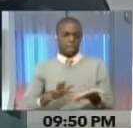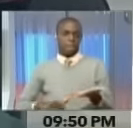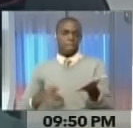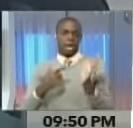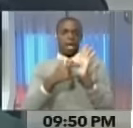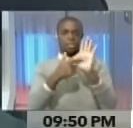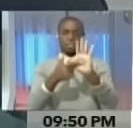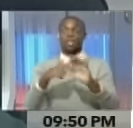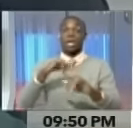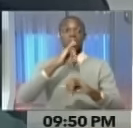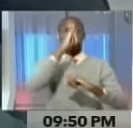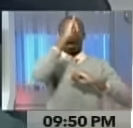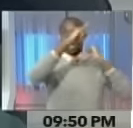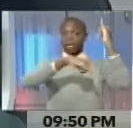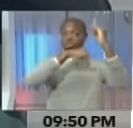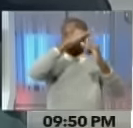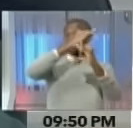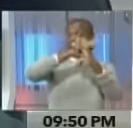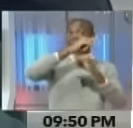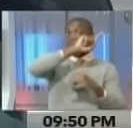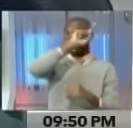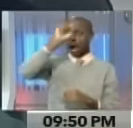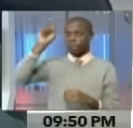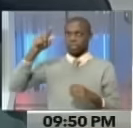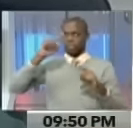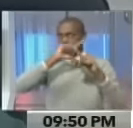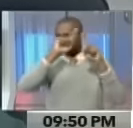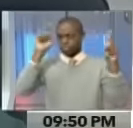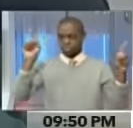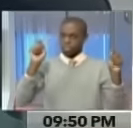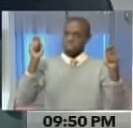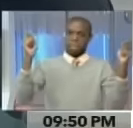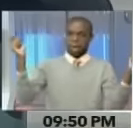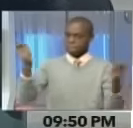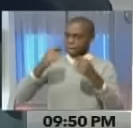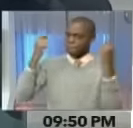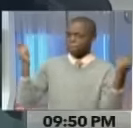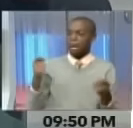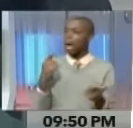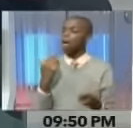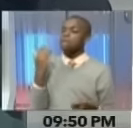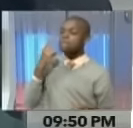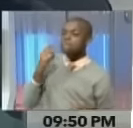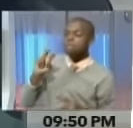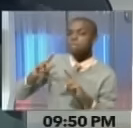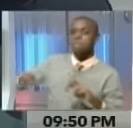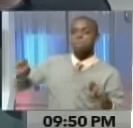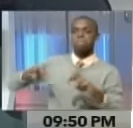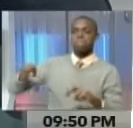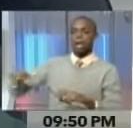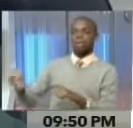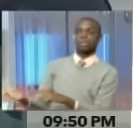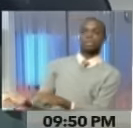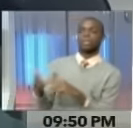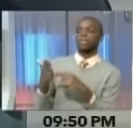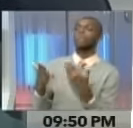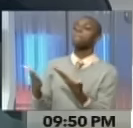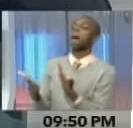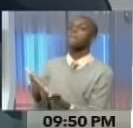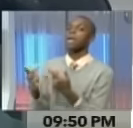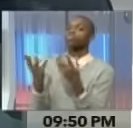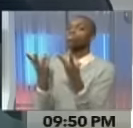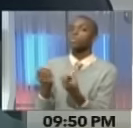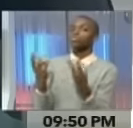comunicación internacionales y todas esas grandes corporaciones mediáticas van a tratar de tapar lo que el Consejo Nacional electoral presentó hoy el Consejo Nacional